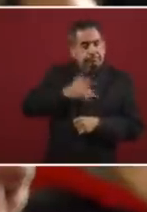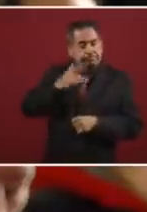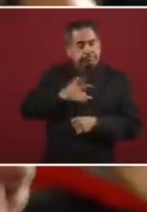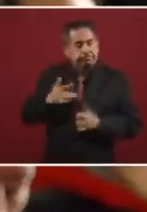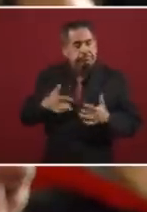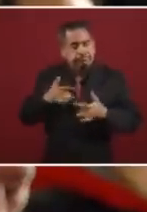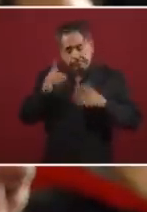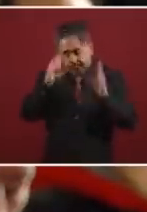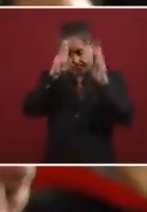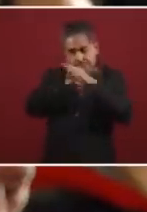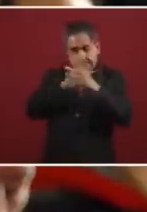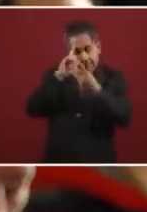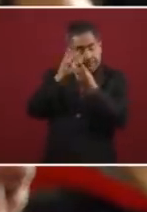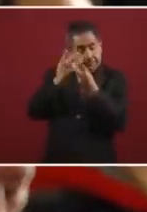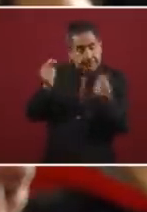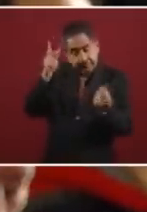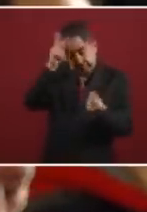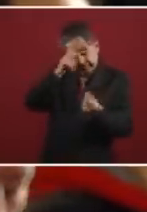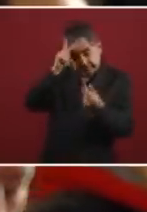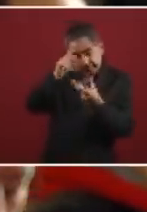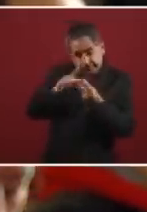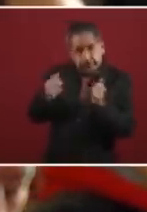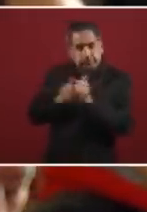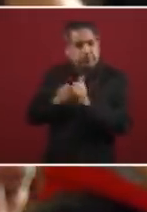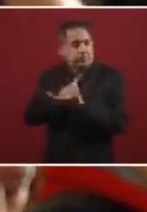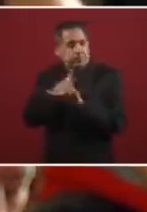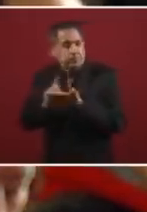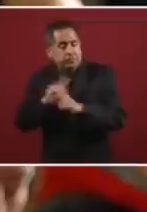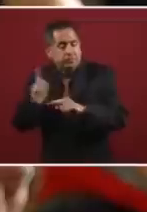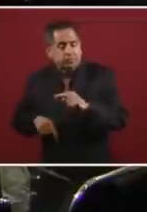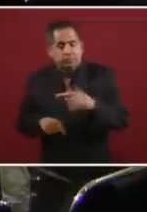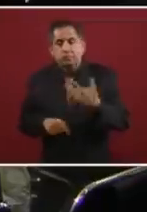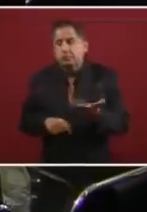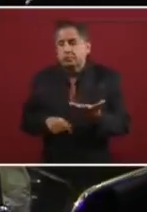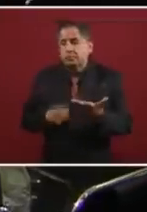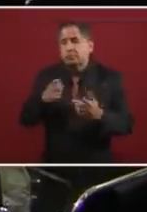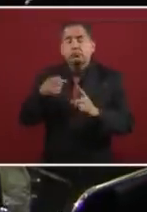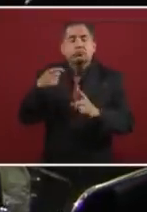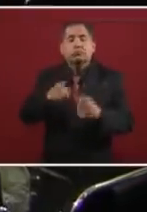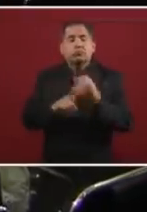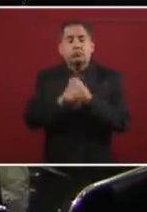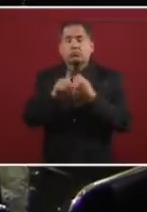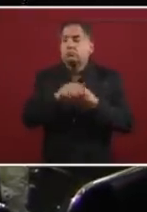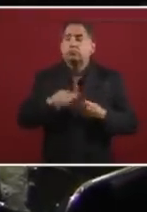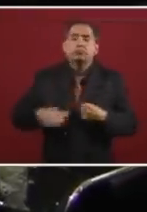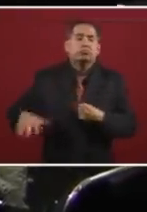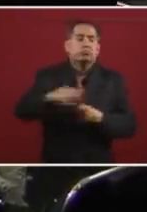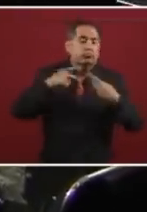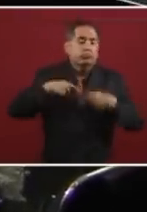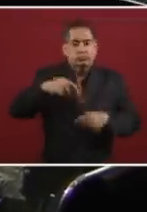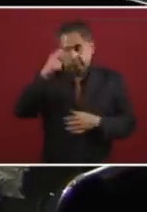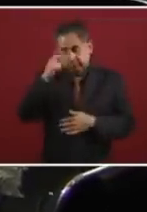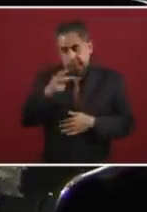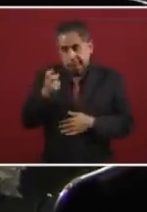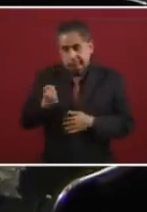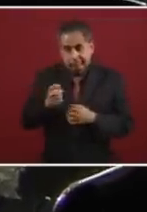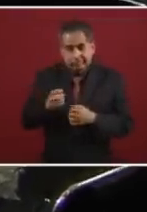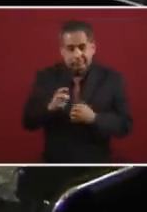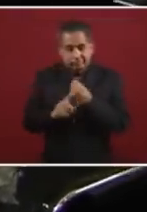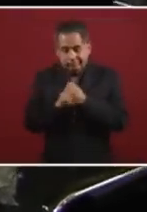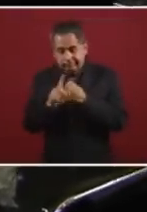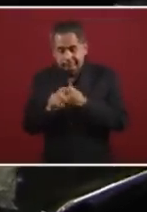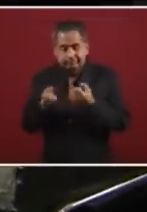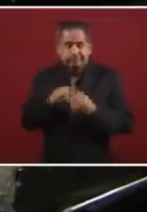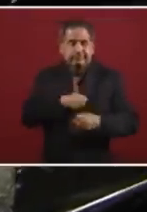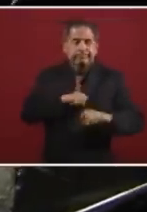acompañe de forma paralela acompañada de adicciones porque es uno de los grandes problemas de los mexicanos y este tema de salud emocional no